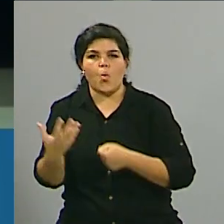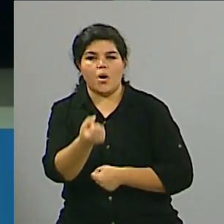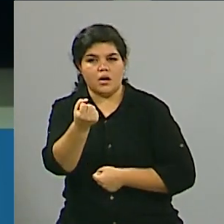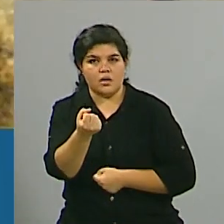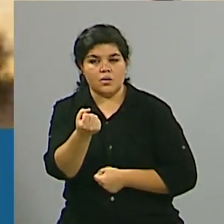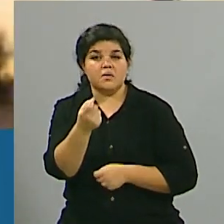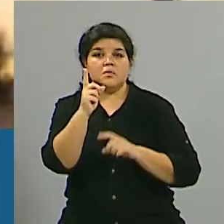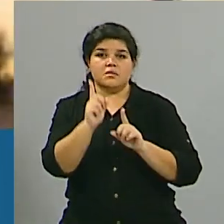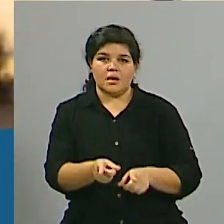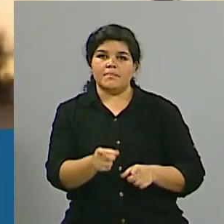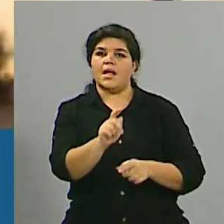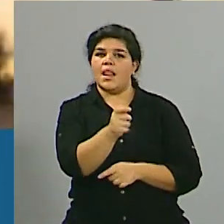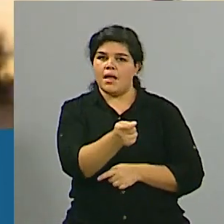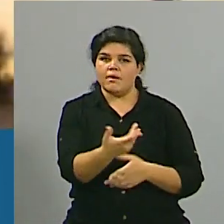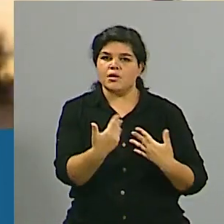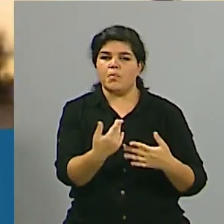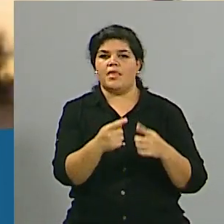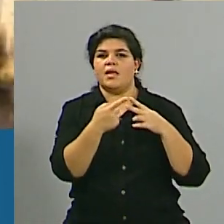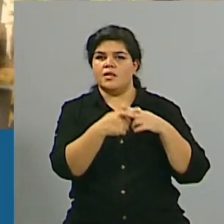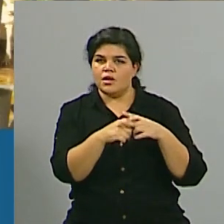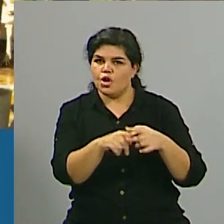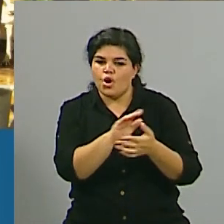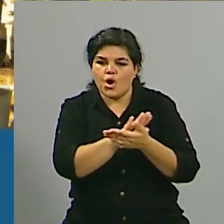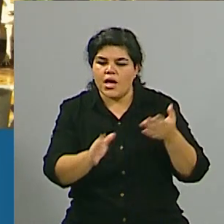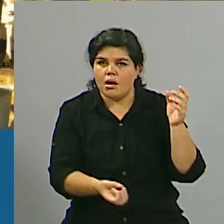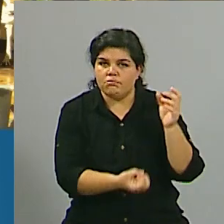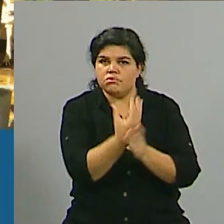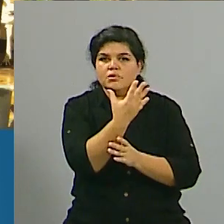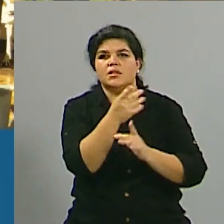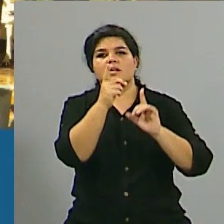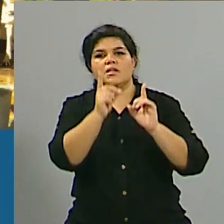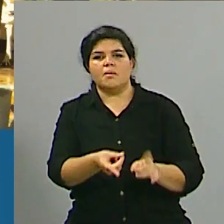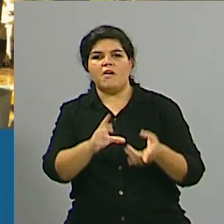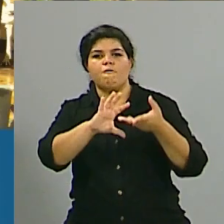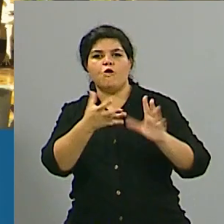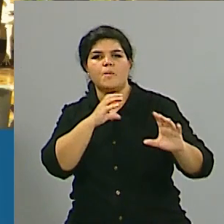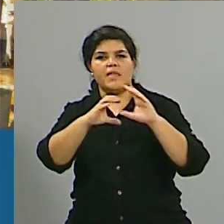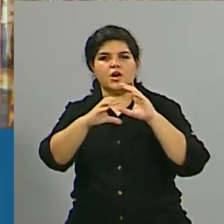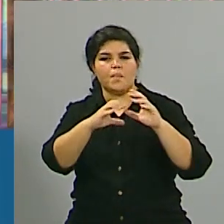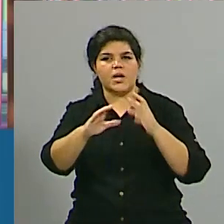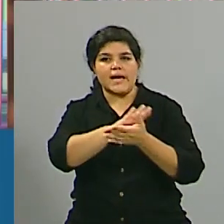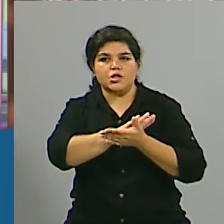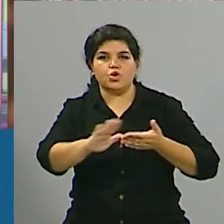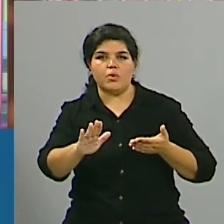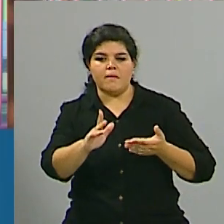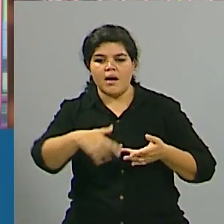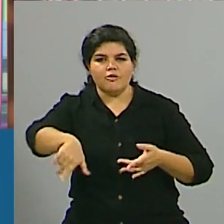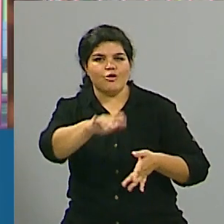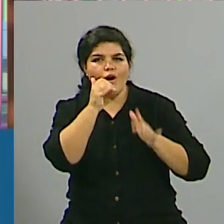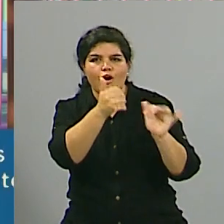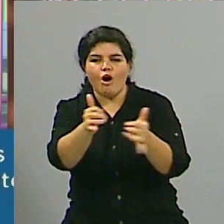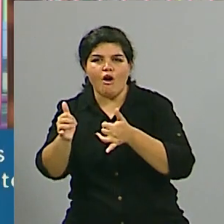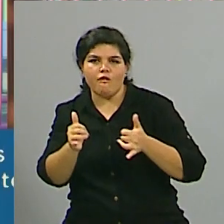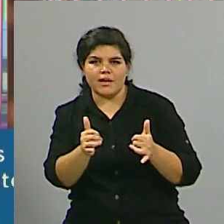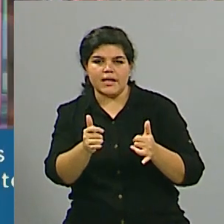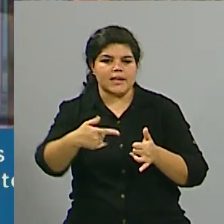de tecnología, las nuevas comunicaciones, que los jóvenes y los adolescentes están reclamando eso, y no ya las